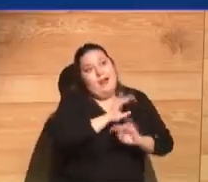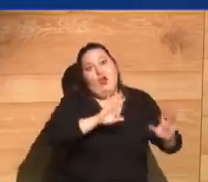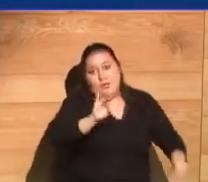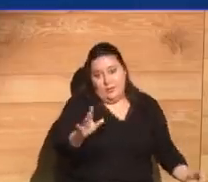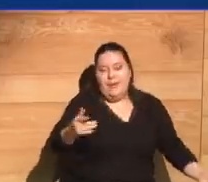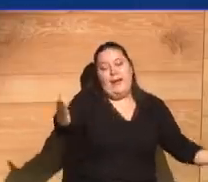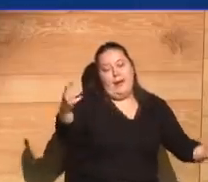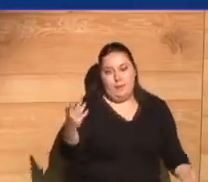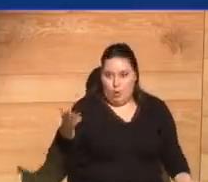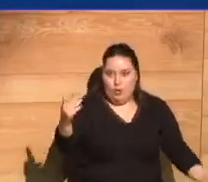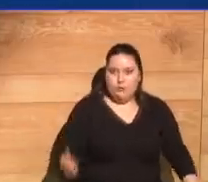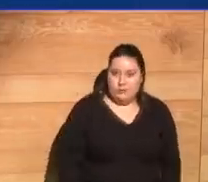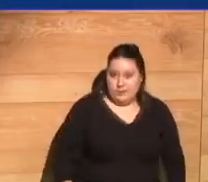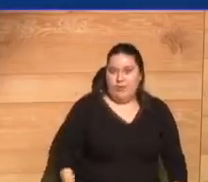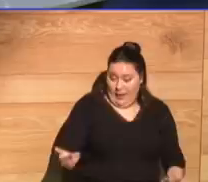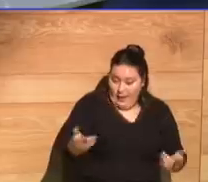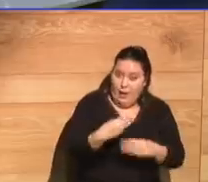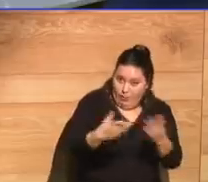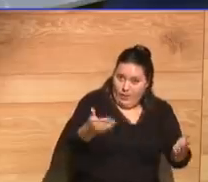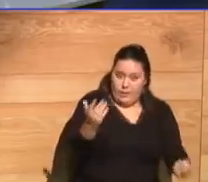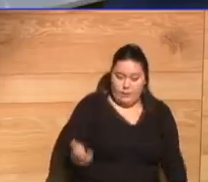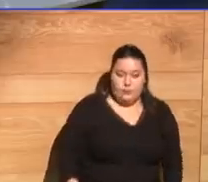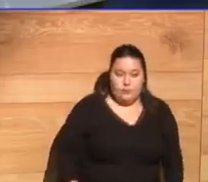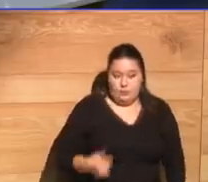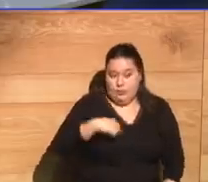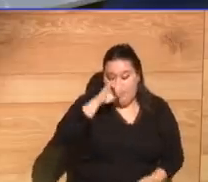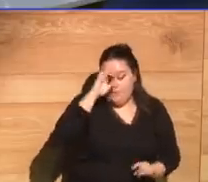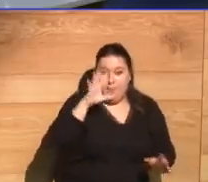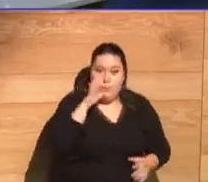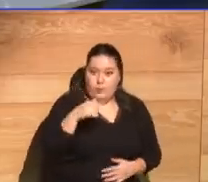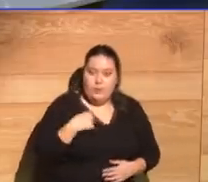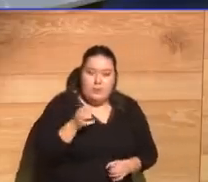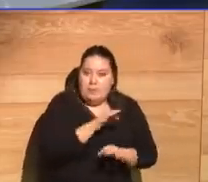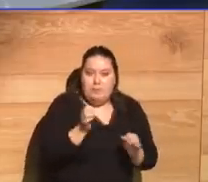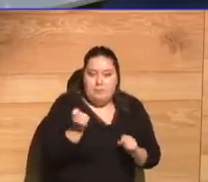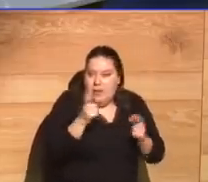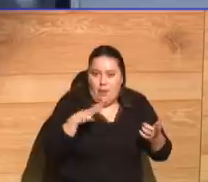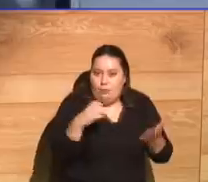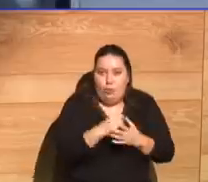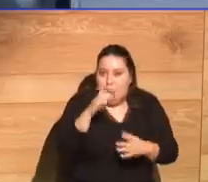sí, campeón. Dale, dale. Pero yo estaba flipando, claro, y me parecía perfectamente